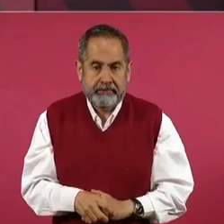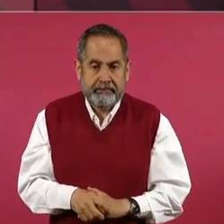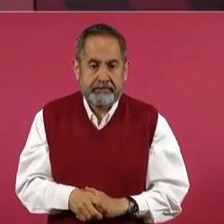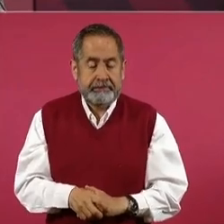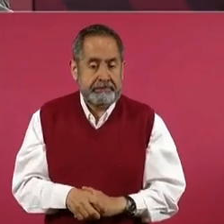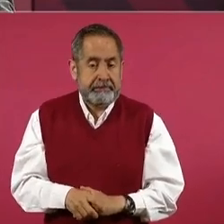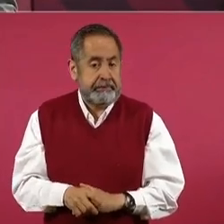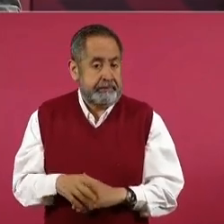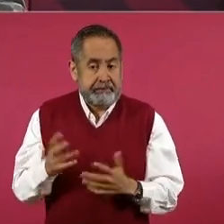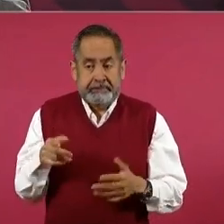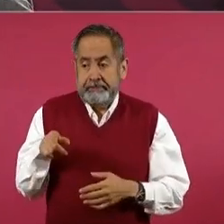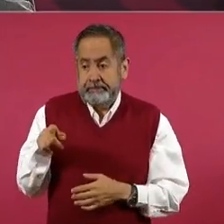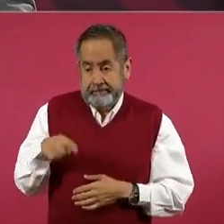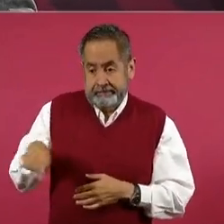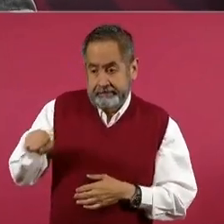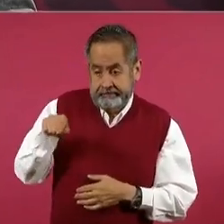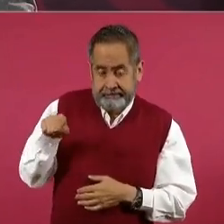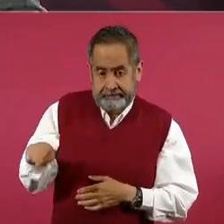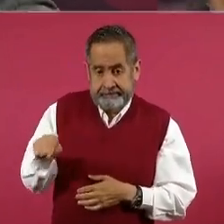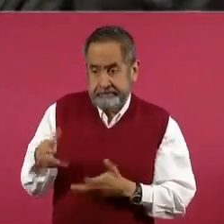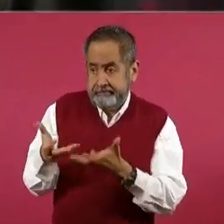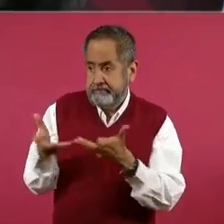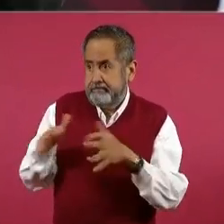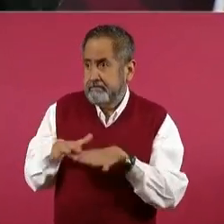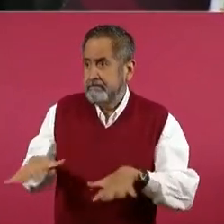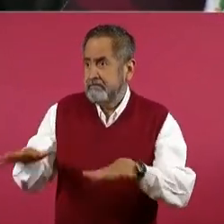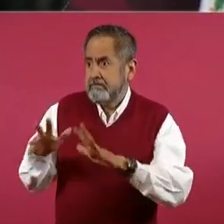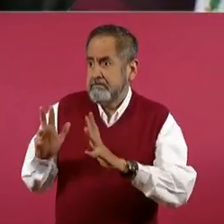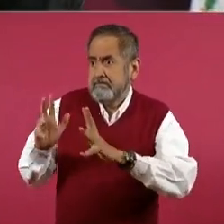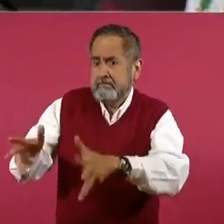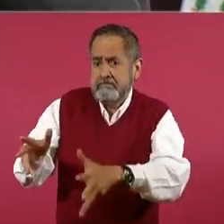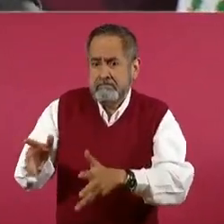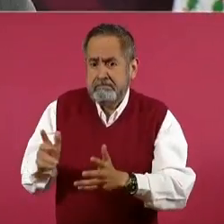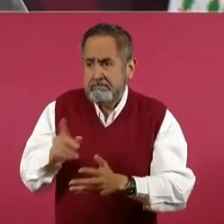y quedó el terreno, nada más,